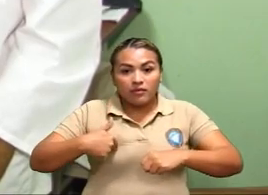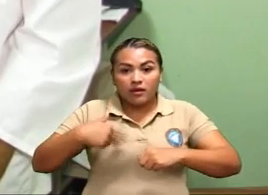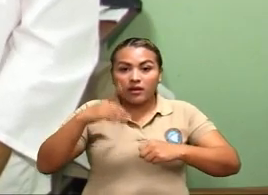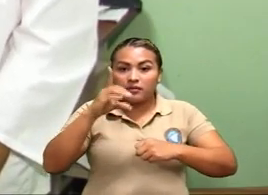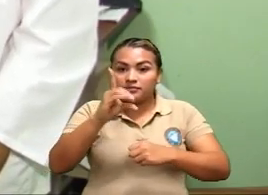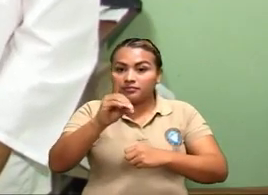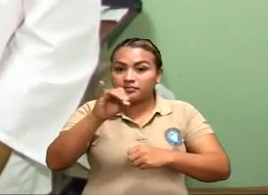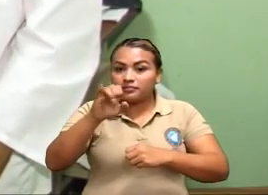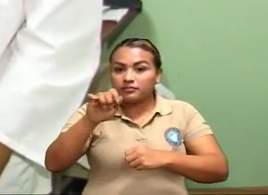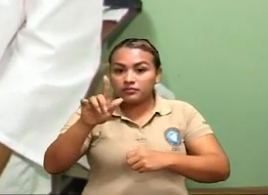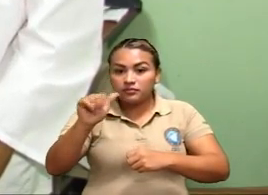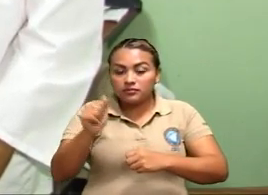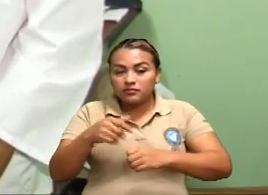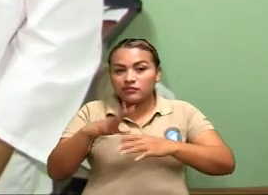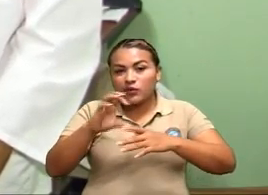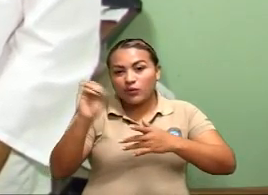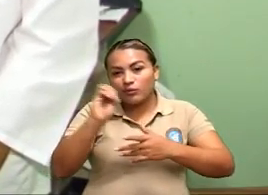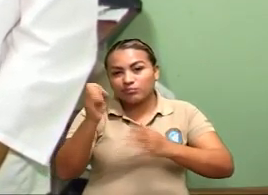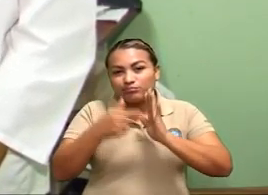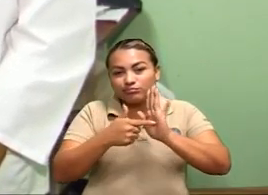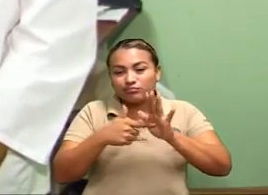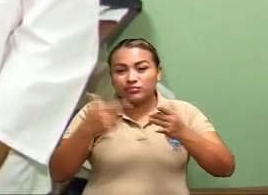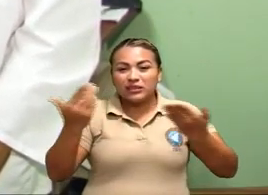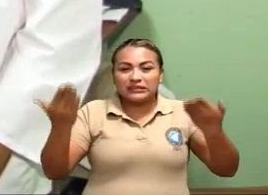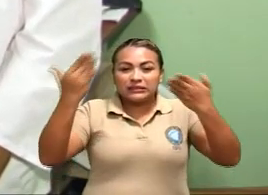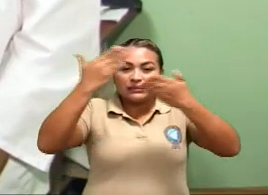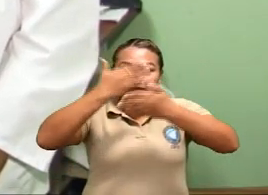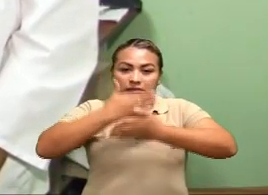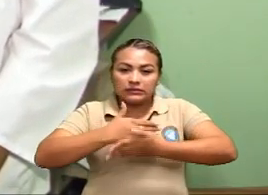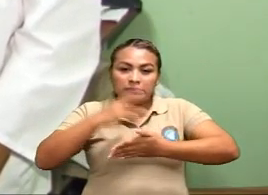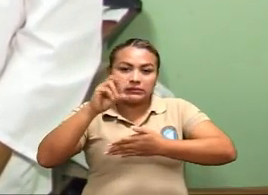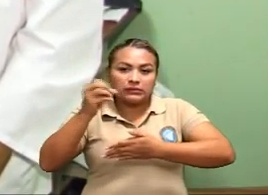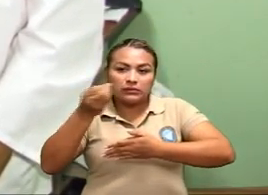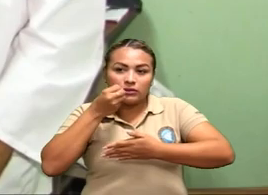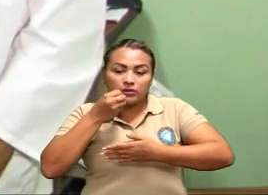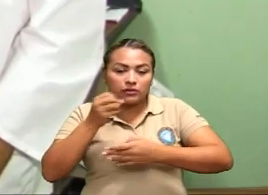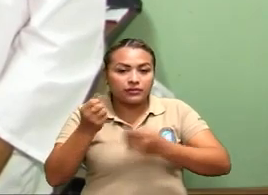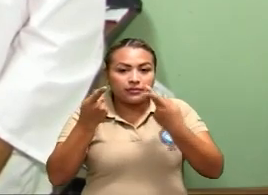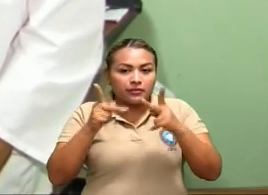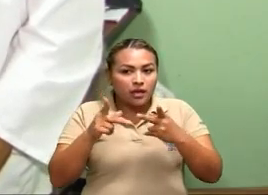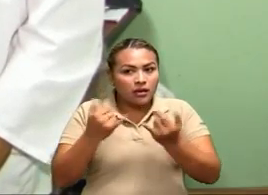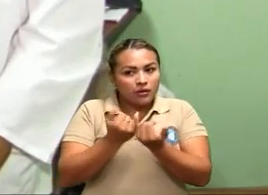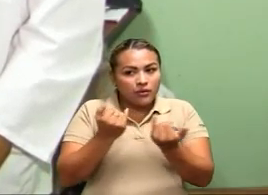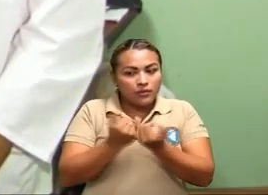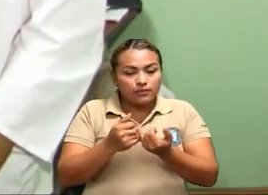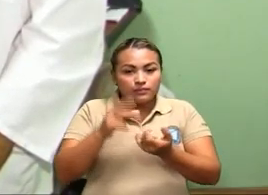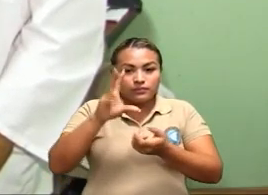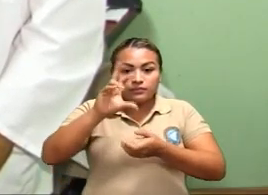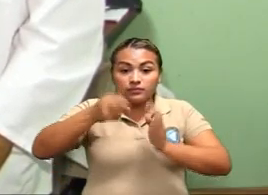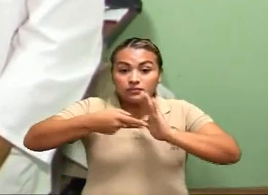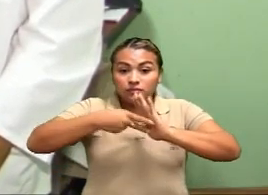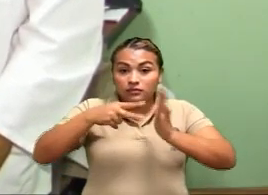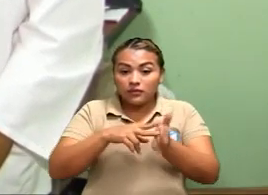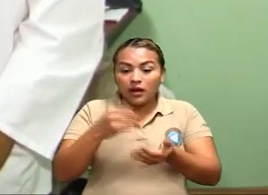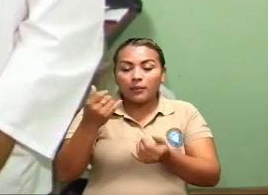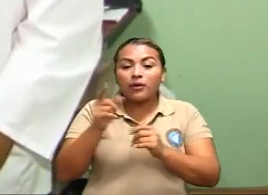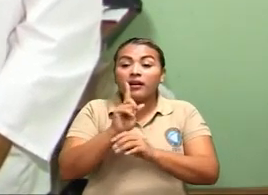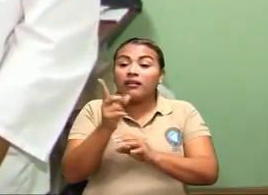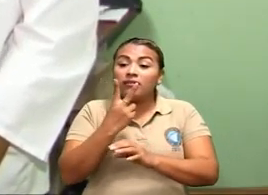decimos no ceno para no subir de peso. Y no es así, no es dejando de comer, sino sabiendo comer. Si